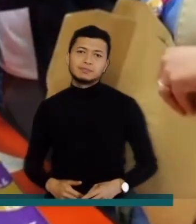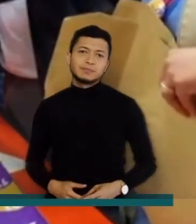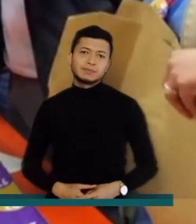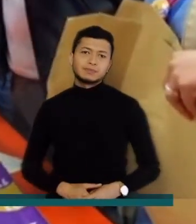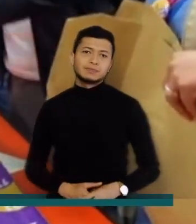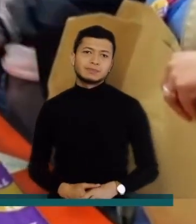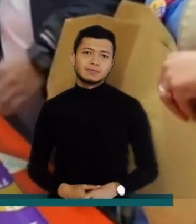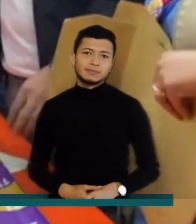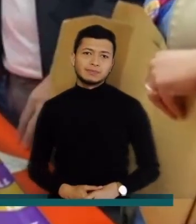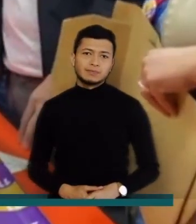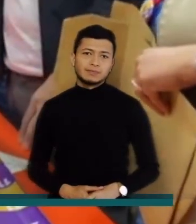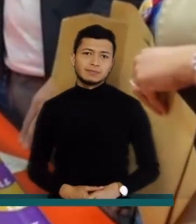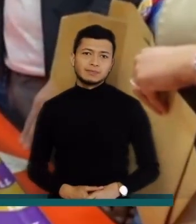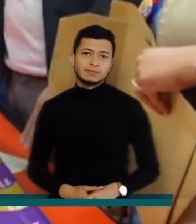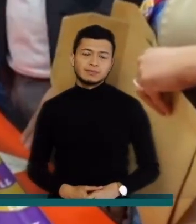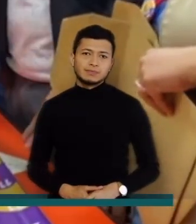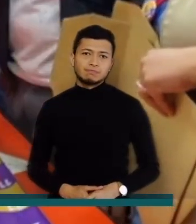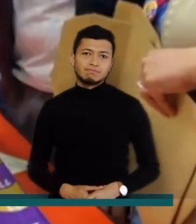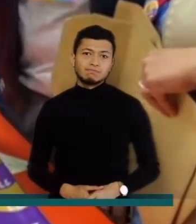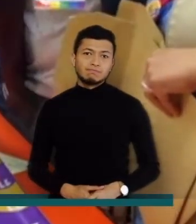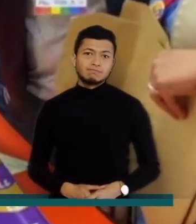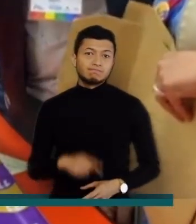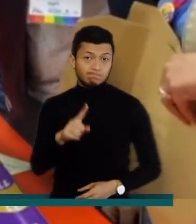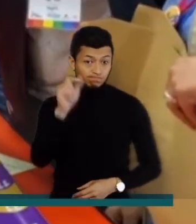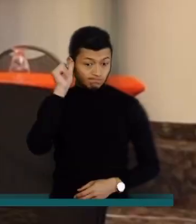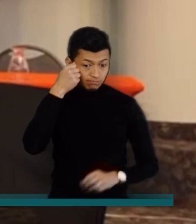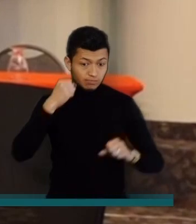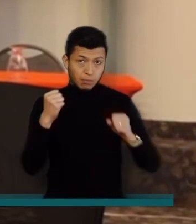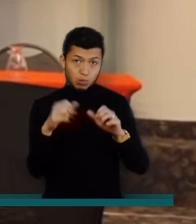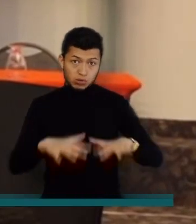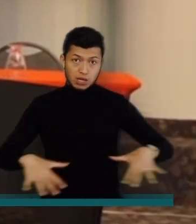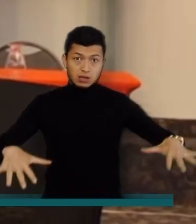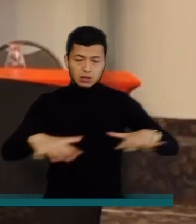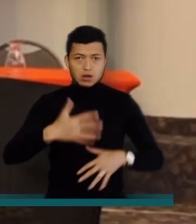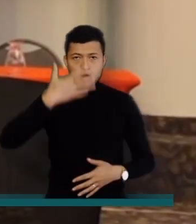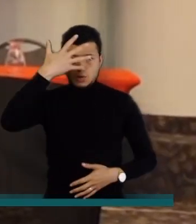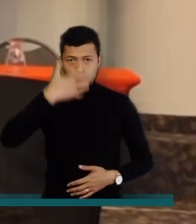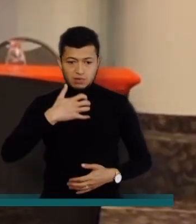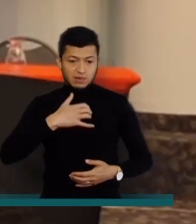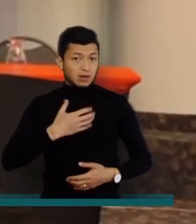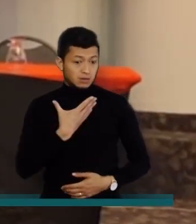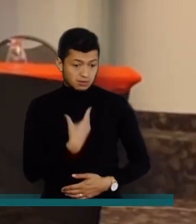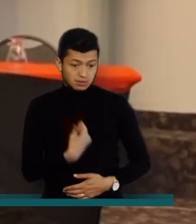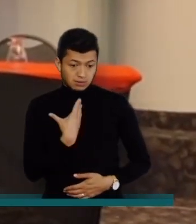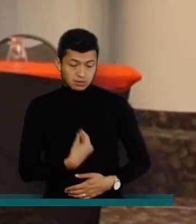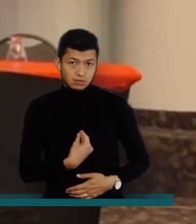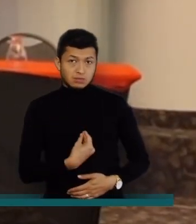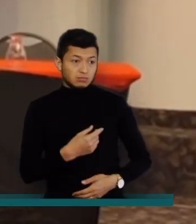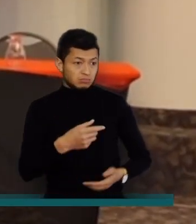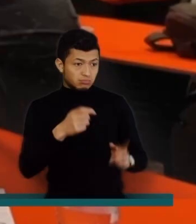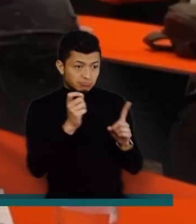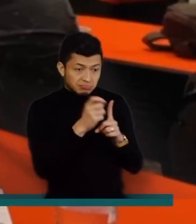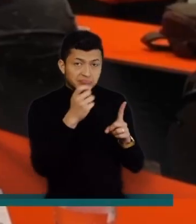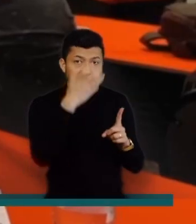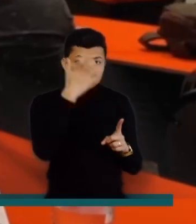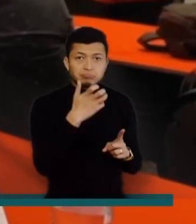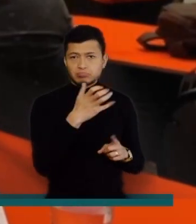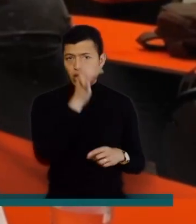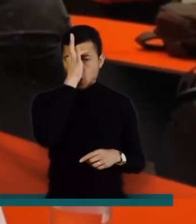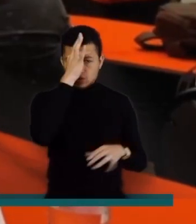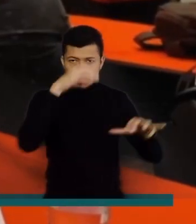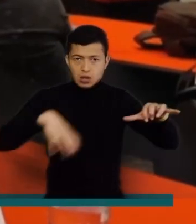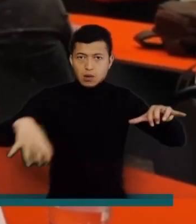Recuerden que en Bogotá las pruebas del VIH pueden realizarse sin costo en hospitales públicos de como